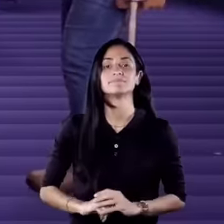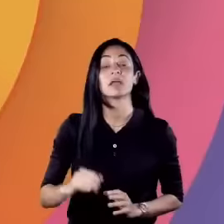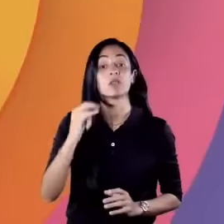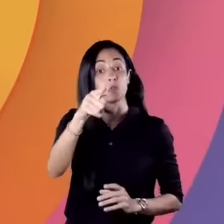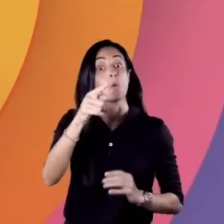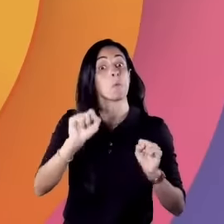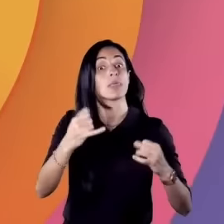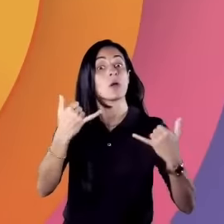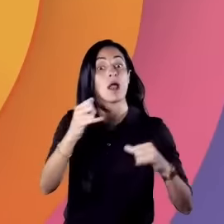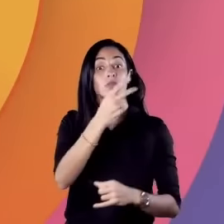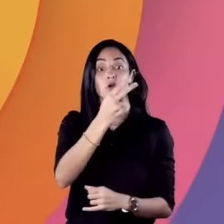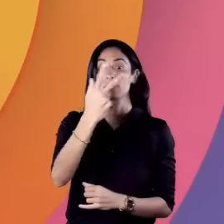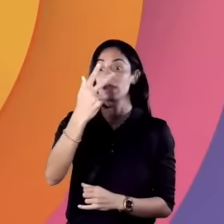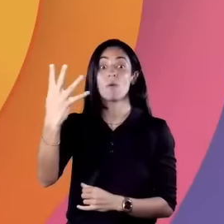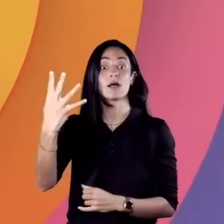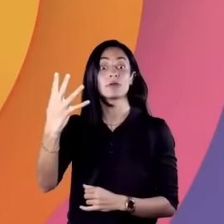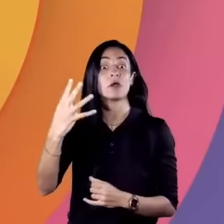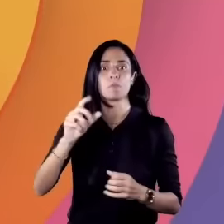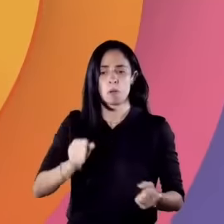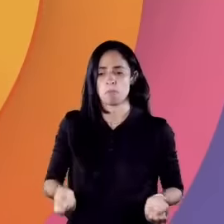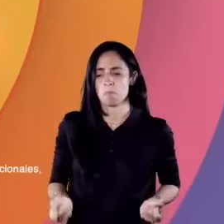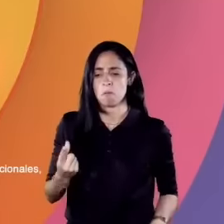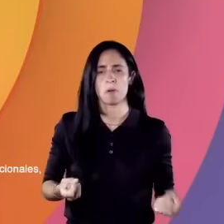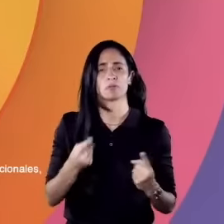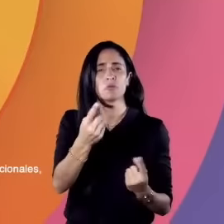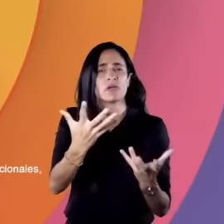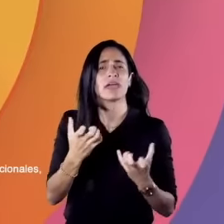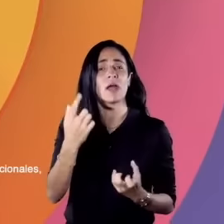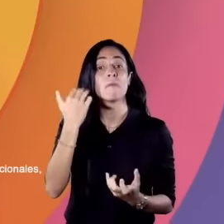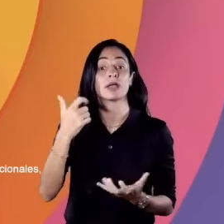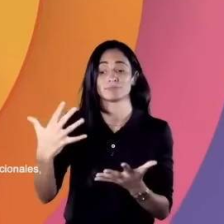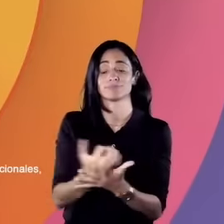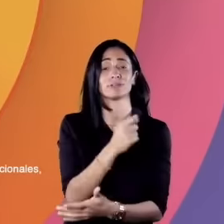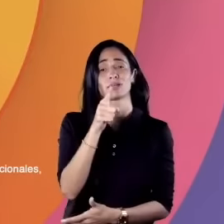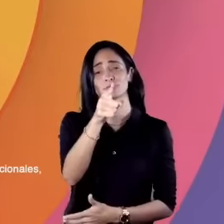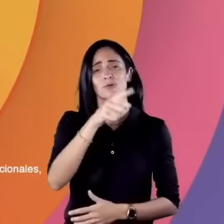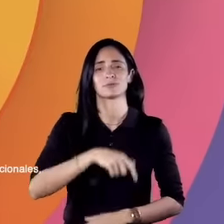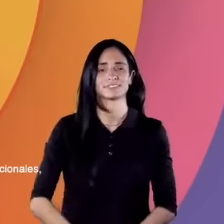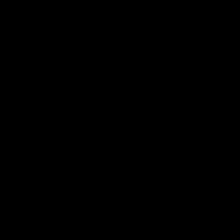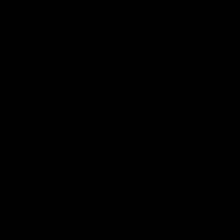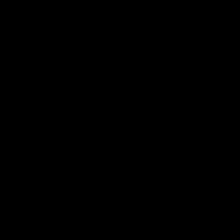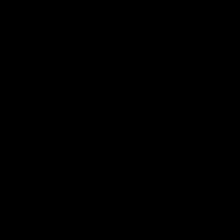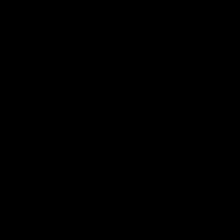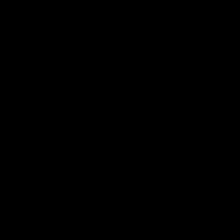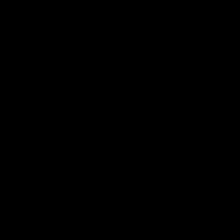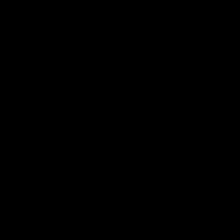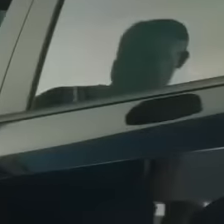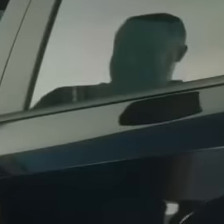Juega Pega 2, Pega 3 y Pega 4 y gástalo en lo que quieras, porque lo que quieras te lo dan los Pegas.